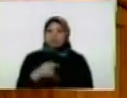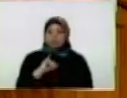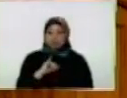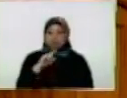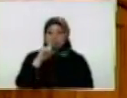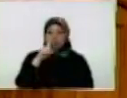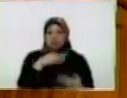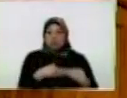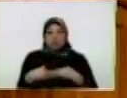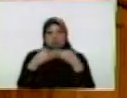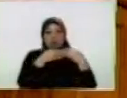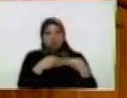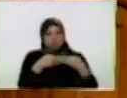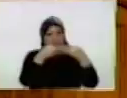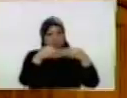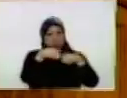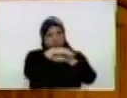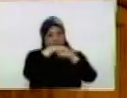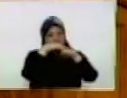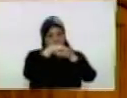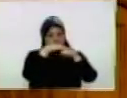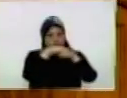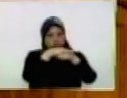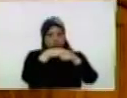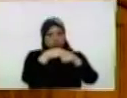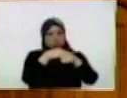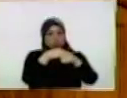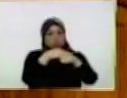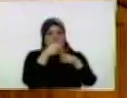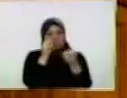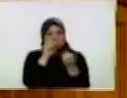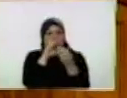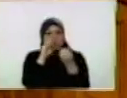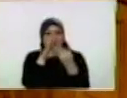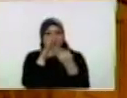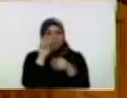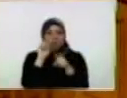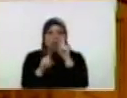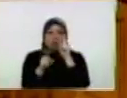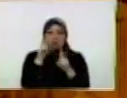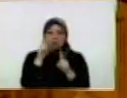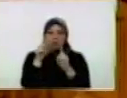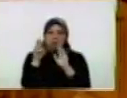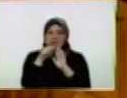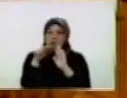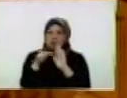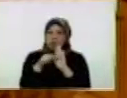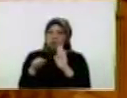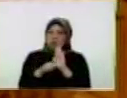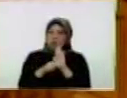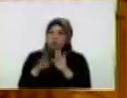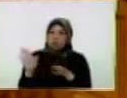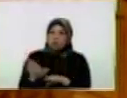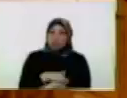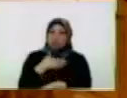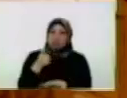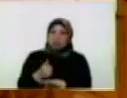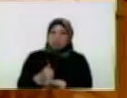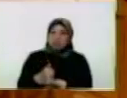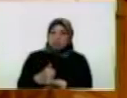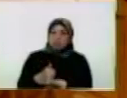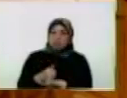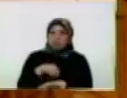imperio norteamericano. Y quisiera mencionarles un poco algunos de los preceptos fundamentales de esta doctrina del